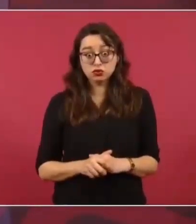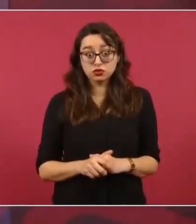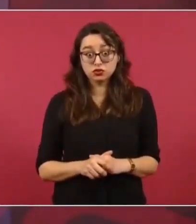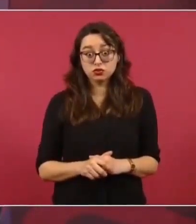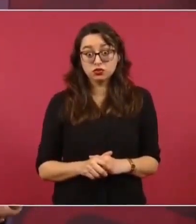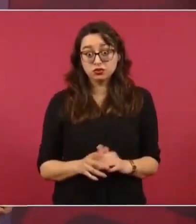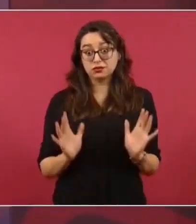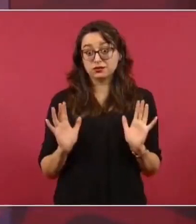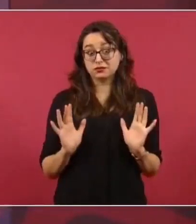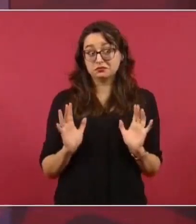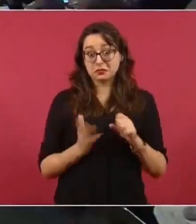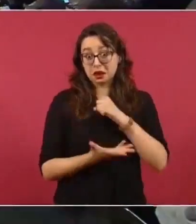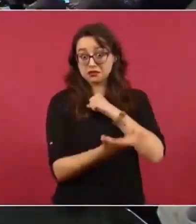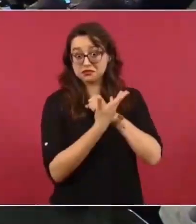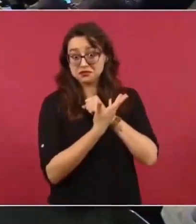a castigar por eso.